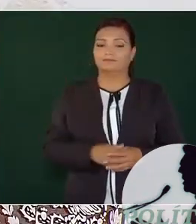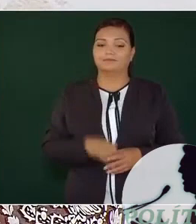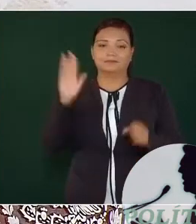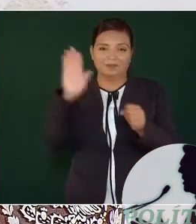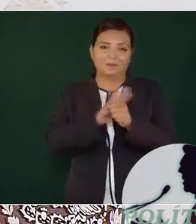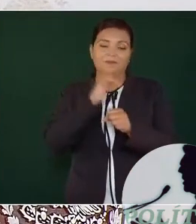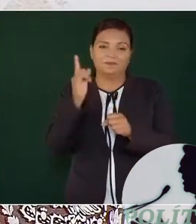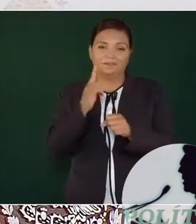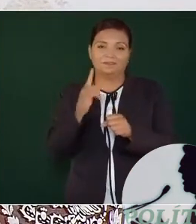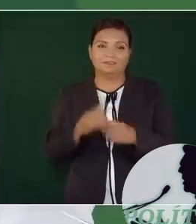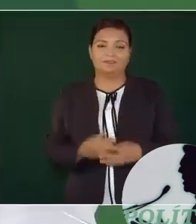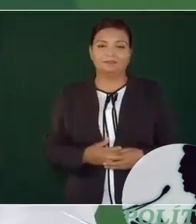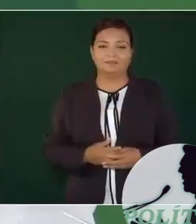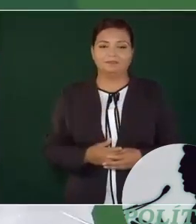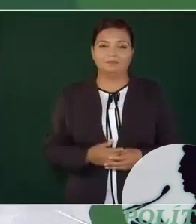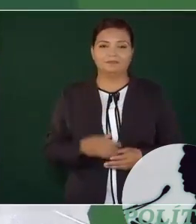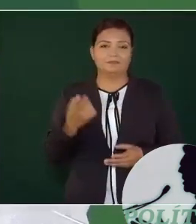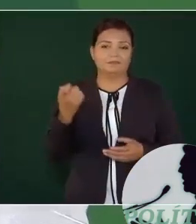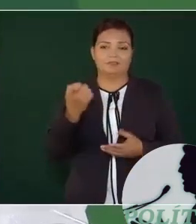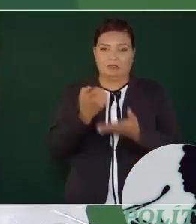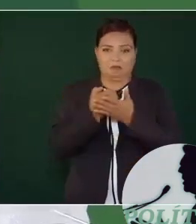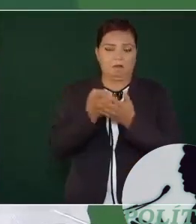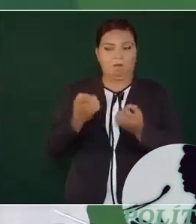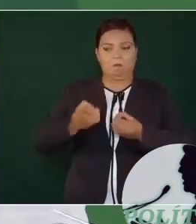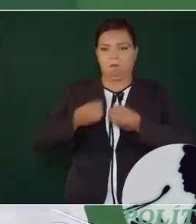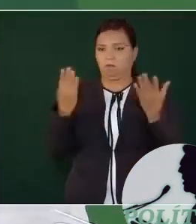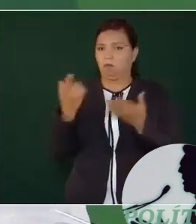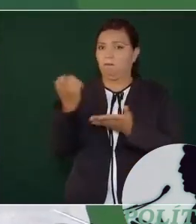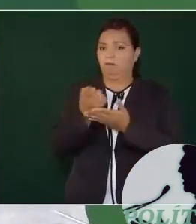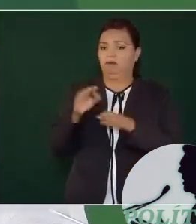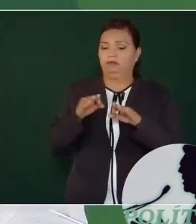porque ganan muchísimo dinero,